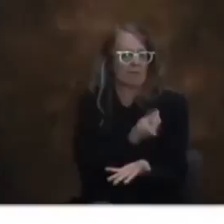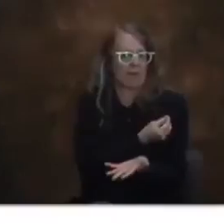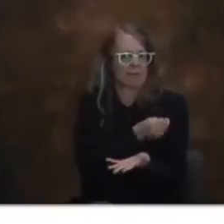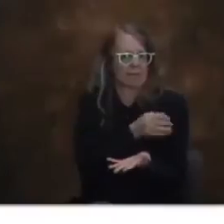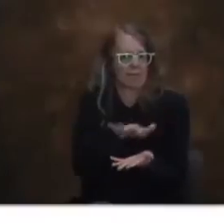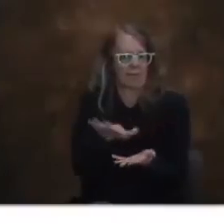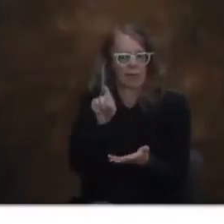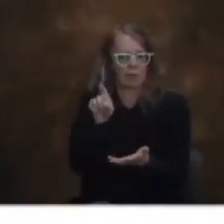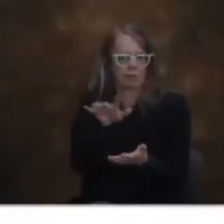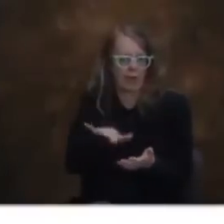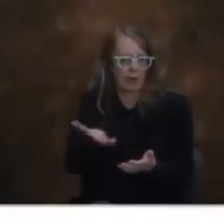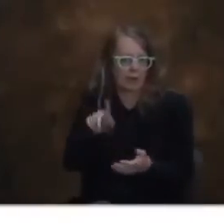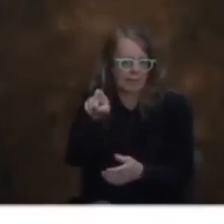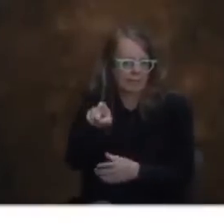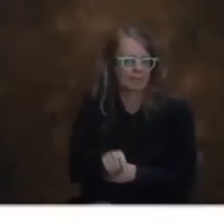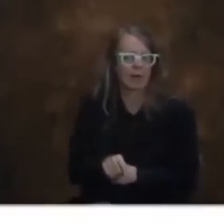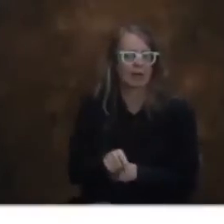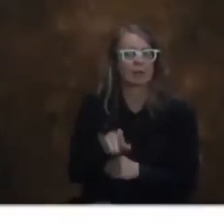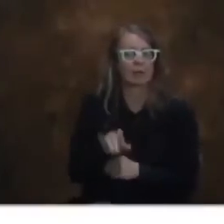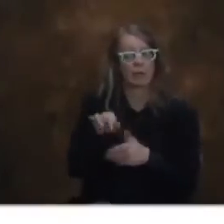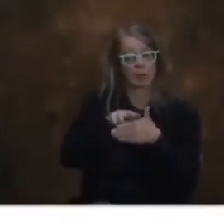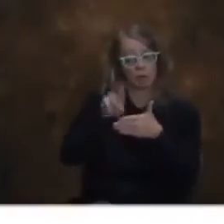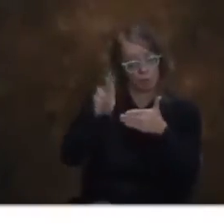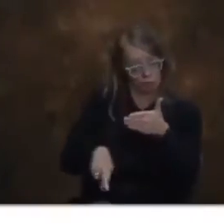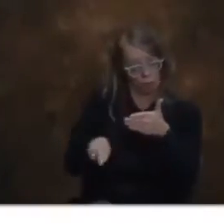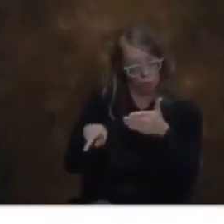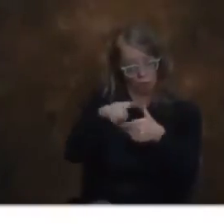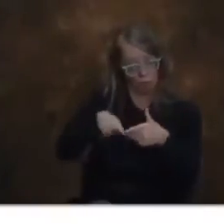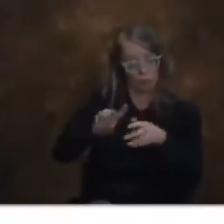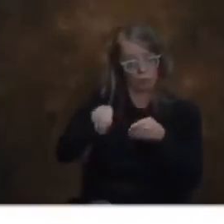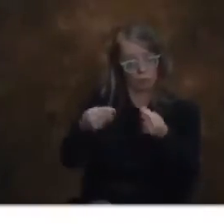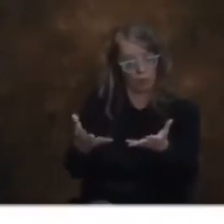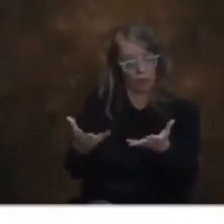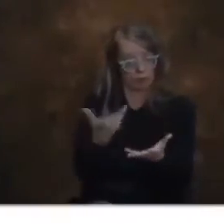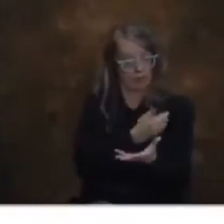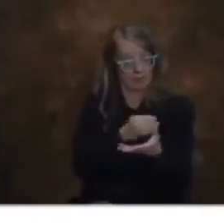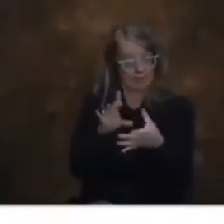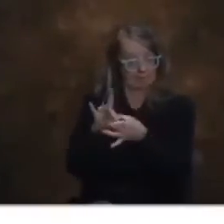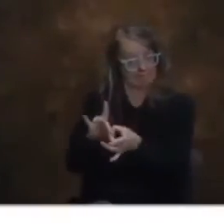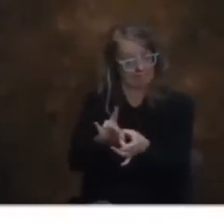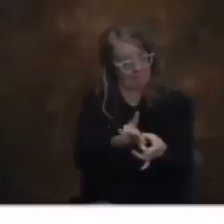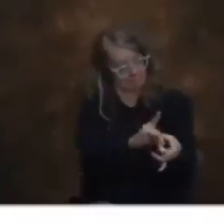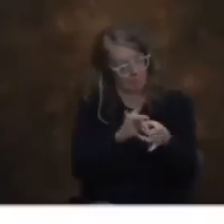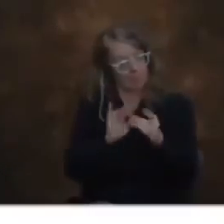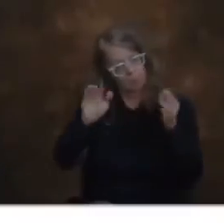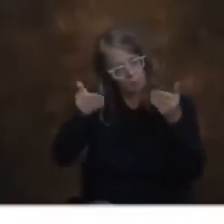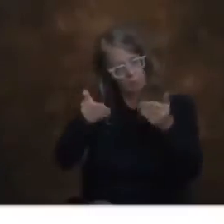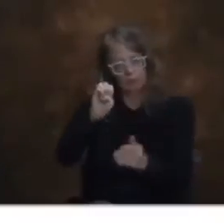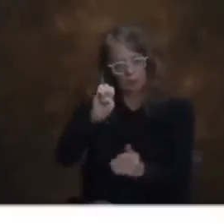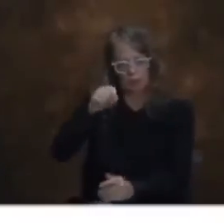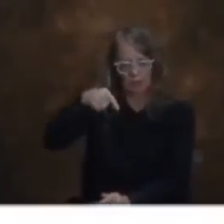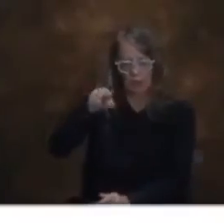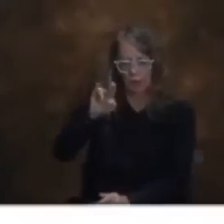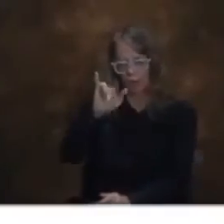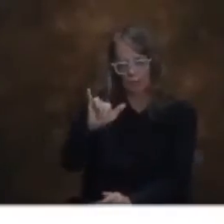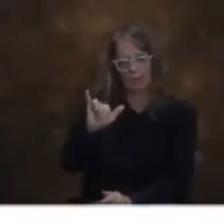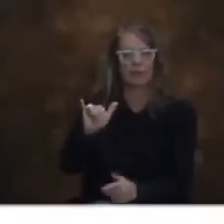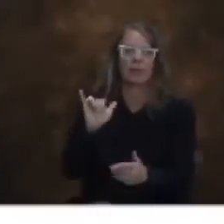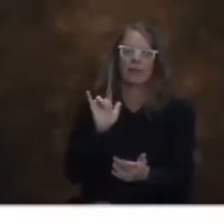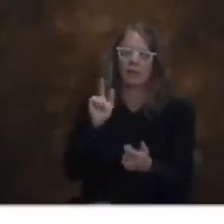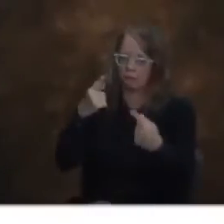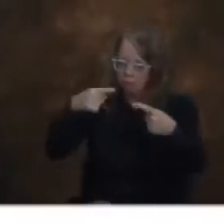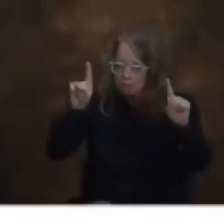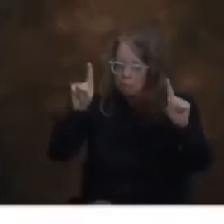como el resultado de esta asociación continua entre proveedores y con un enfoque en la equidad hemos ligado a muchas áreas vulnerables